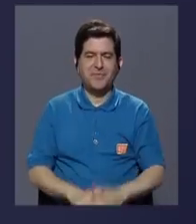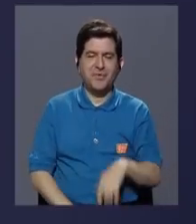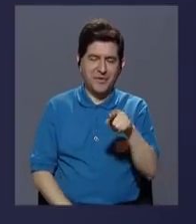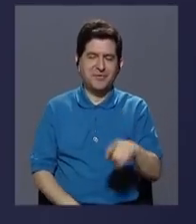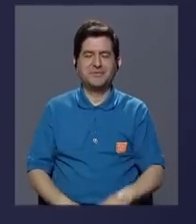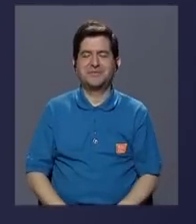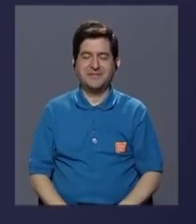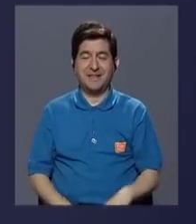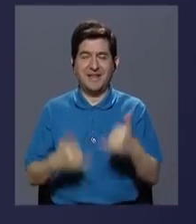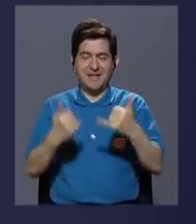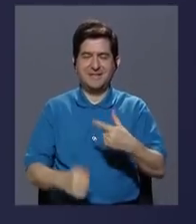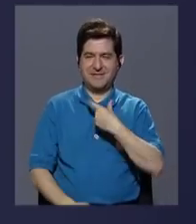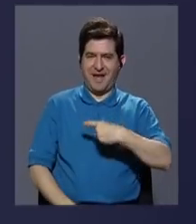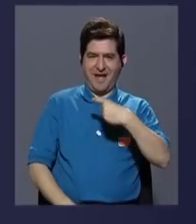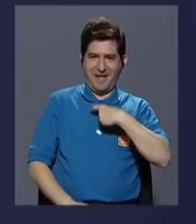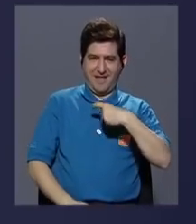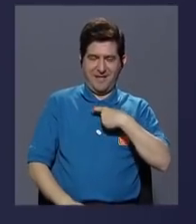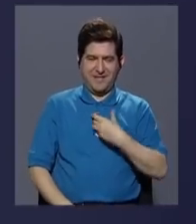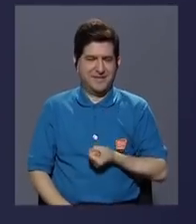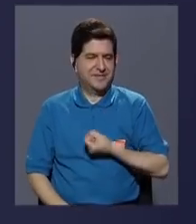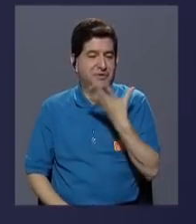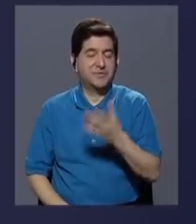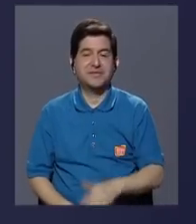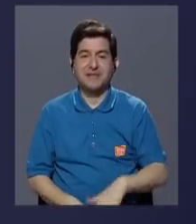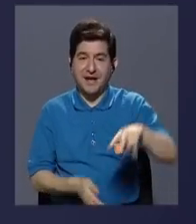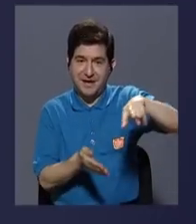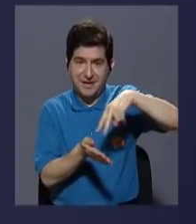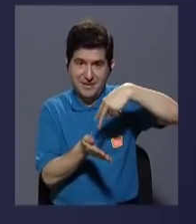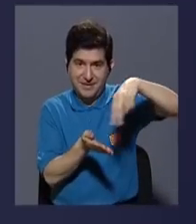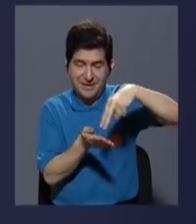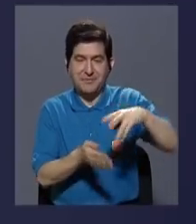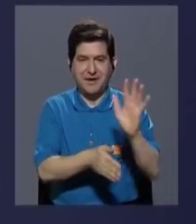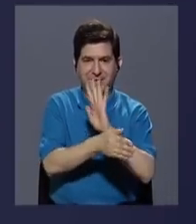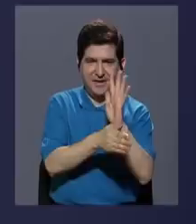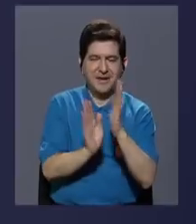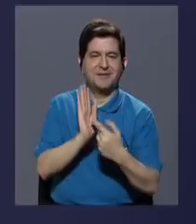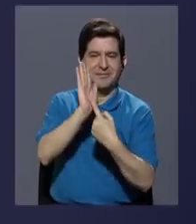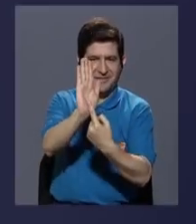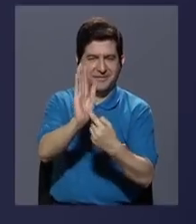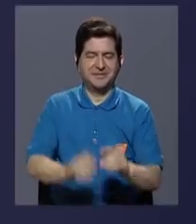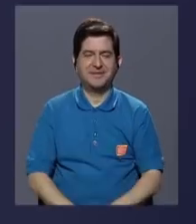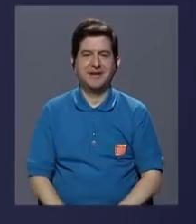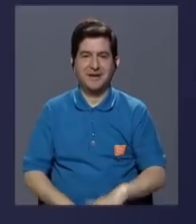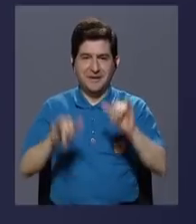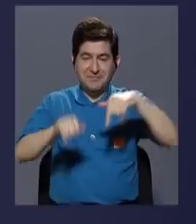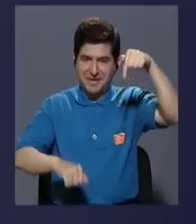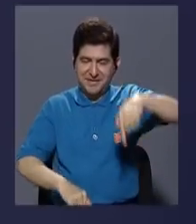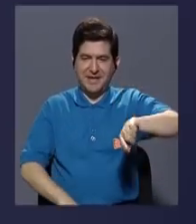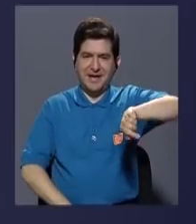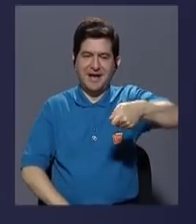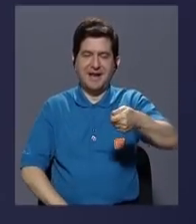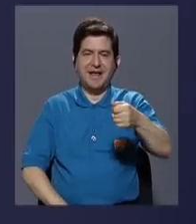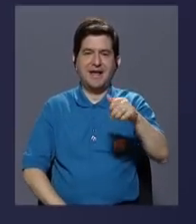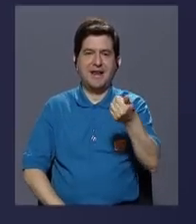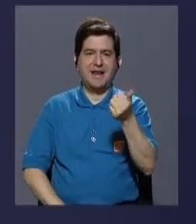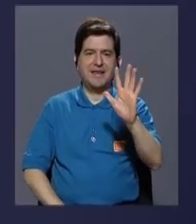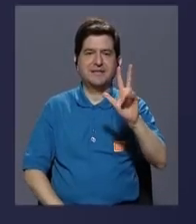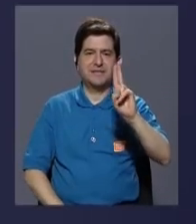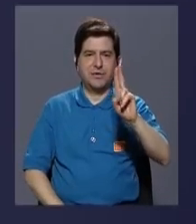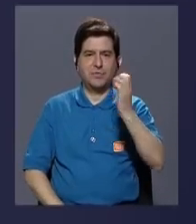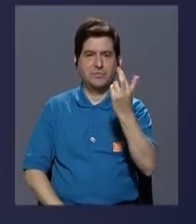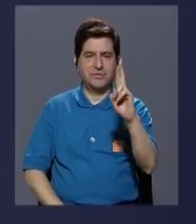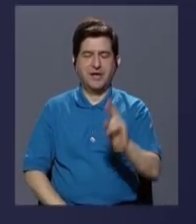provocar esta película de bailar que esté con nosotros aquí en canal 15 0 en donde hacemos televisión